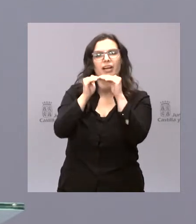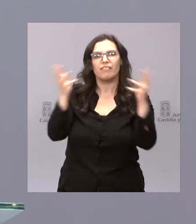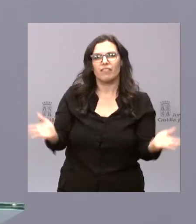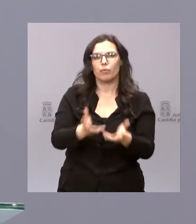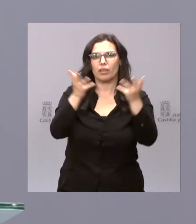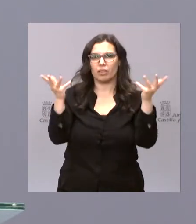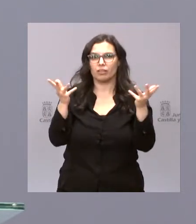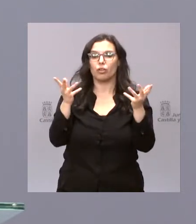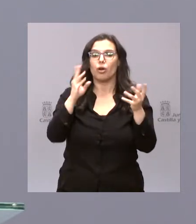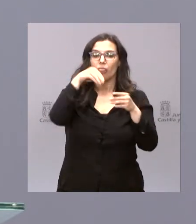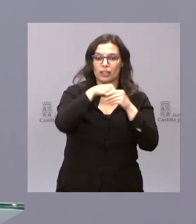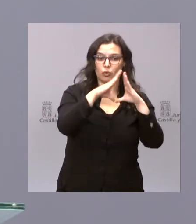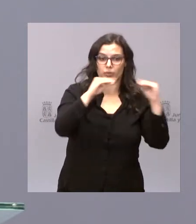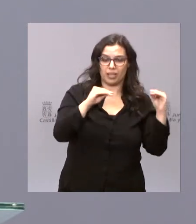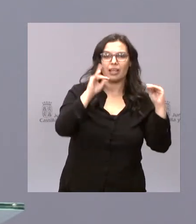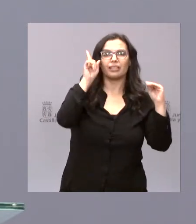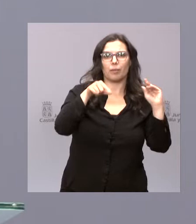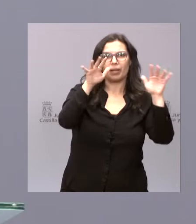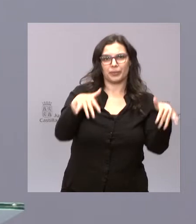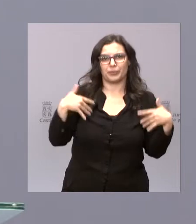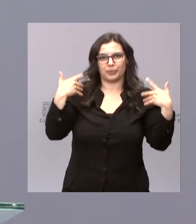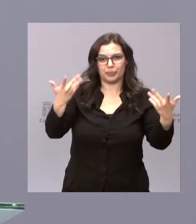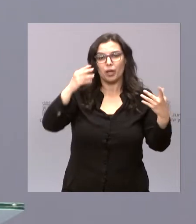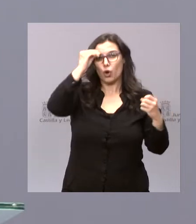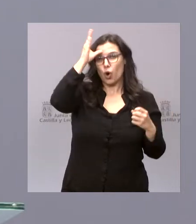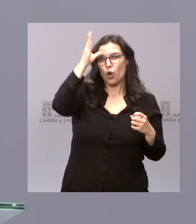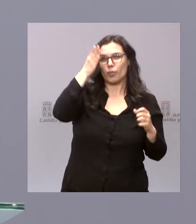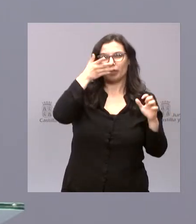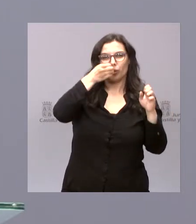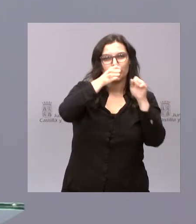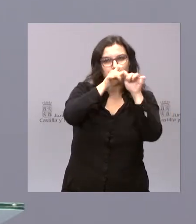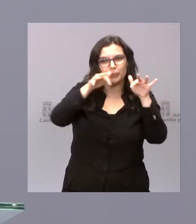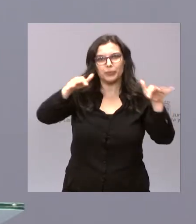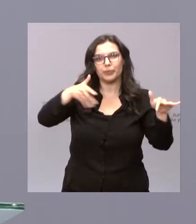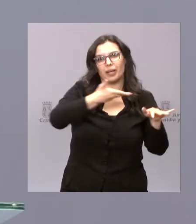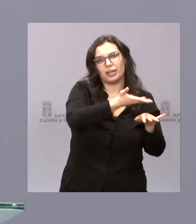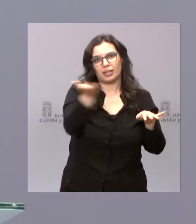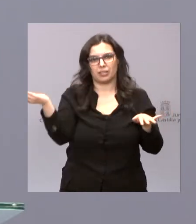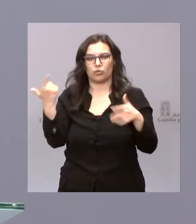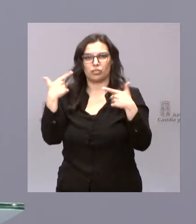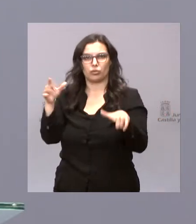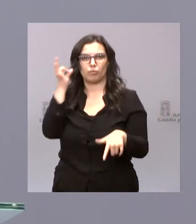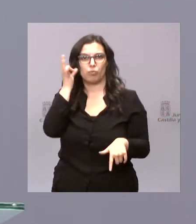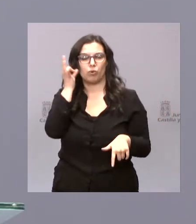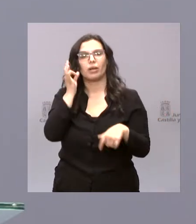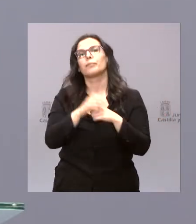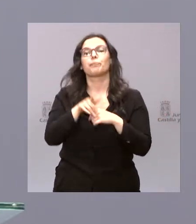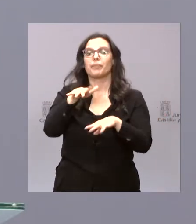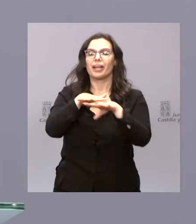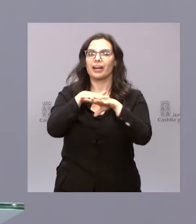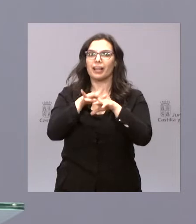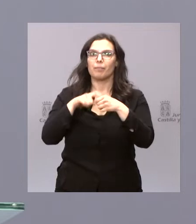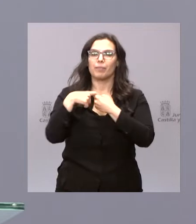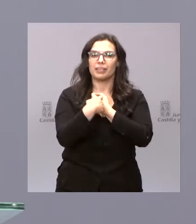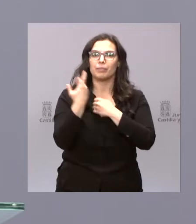hacia el interior de las universidades, sino también la transferencia de conocimiento al resto de entidades del sector mujer. Por esta red participa doña